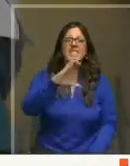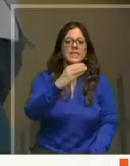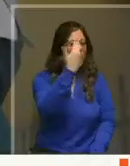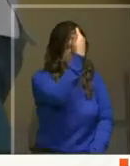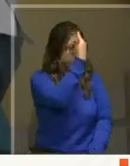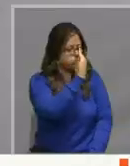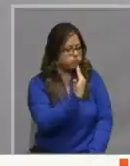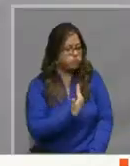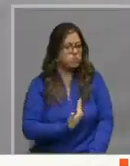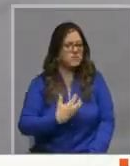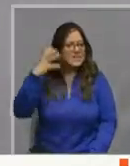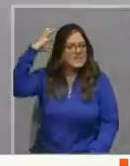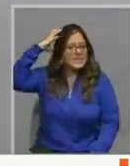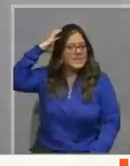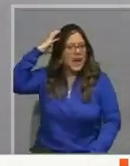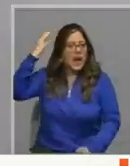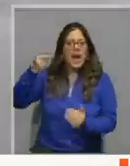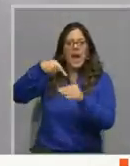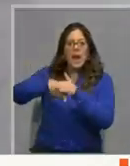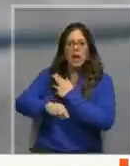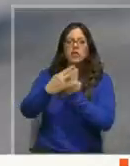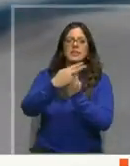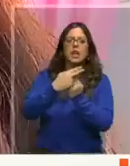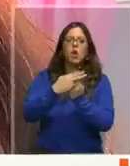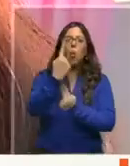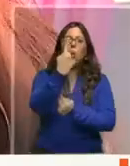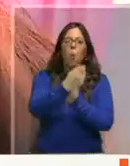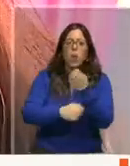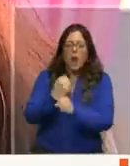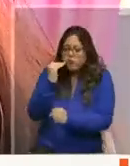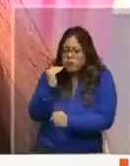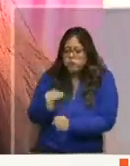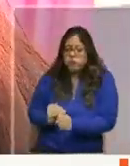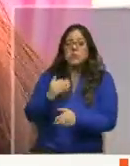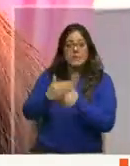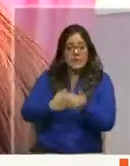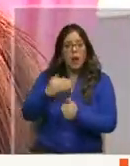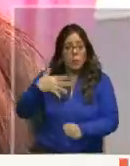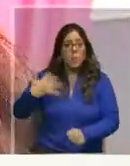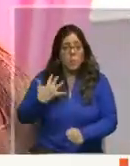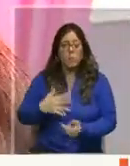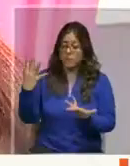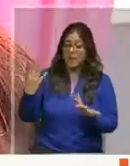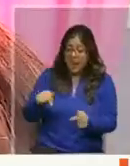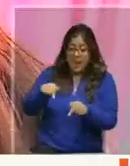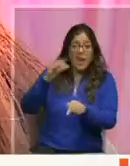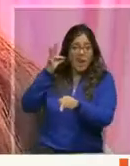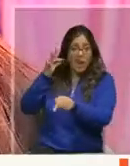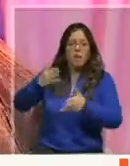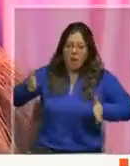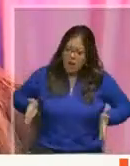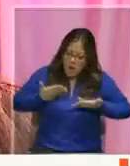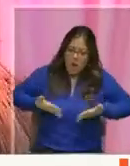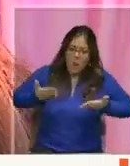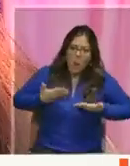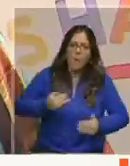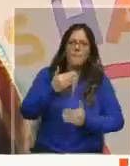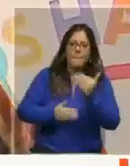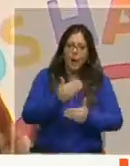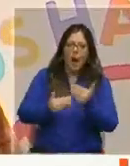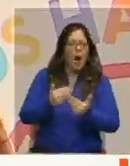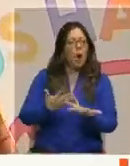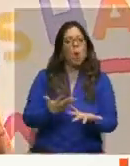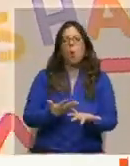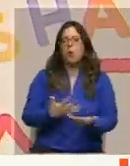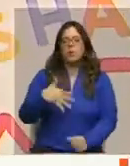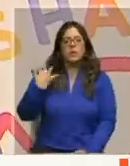1 año, donde ha logrado avances sorprendentes. Sus ganas de salir adelante son un ejemplo, pero enorme. No